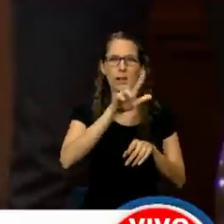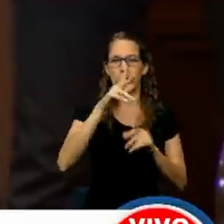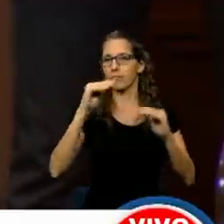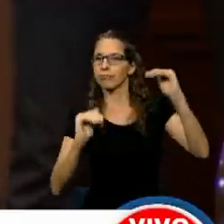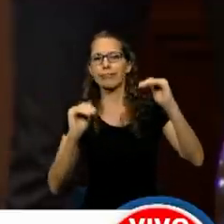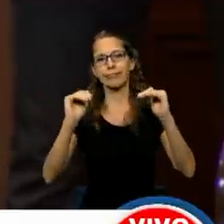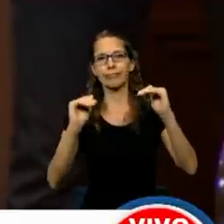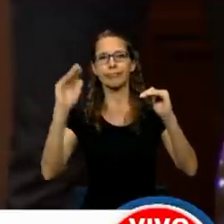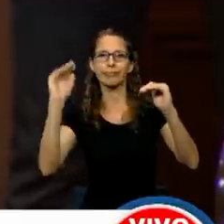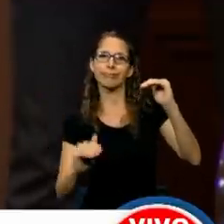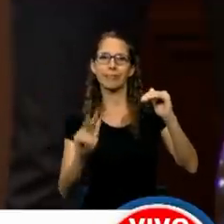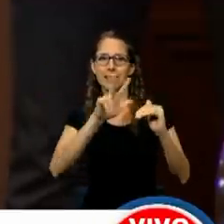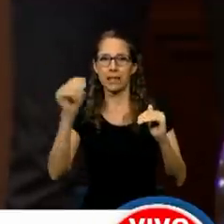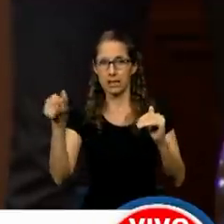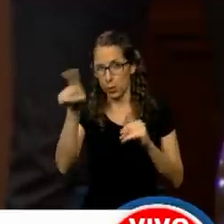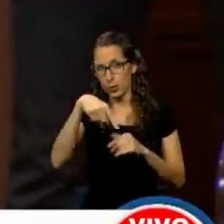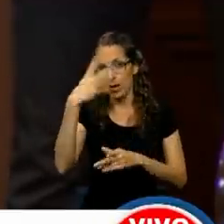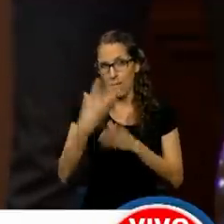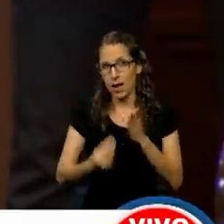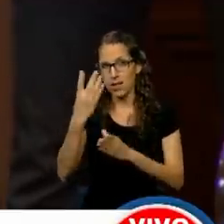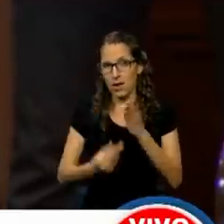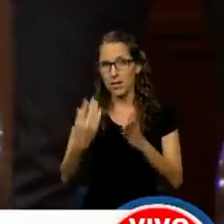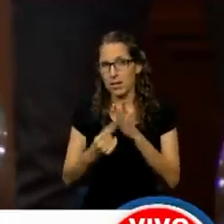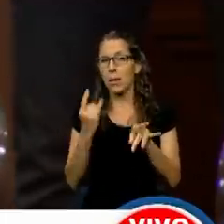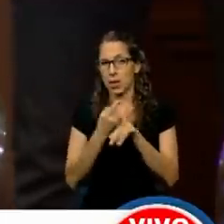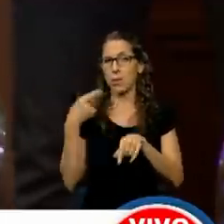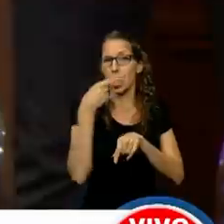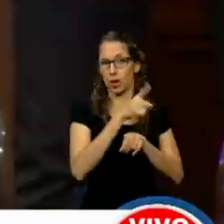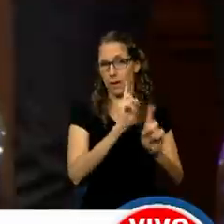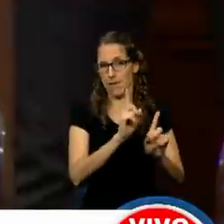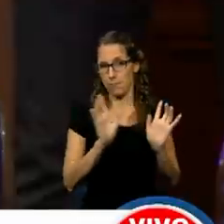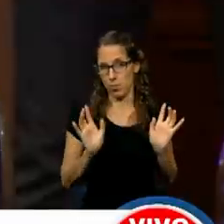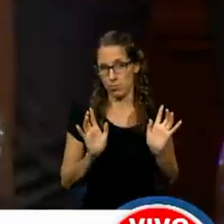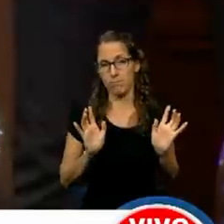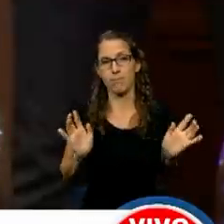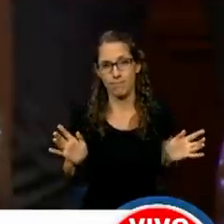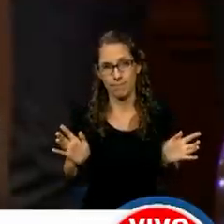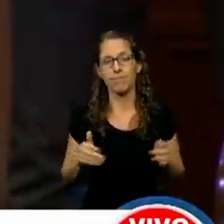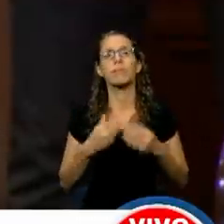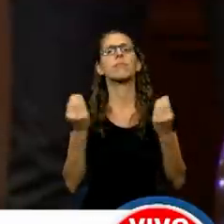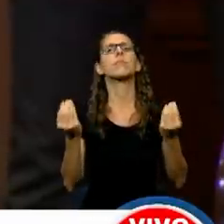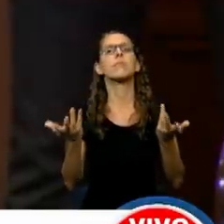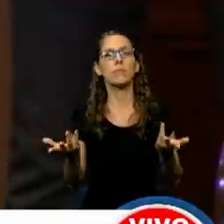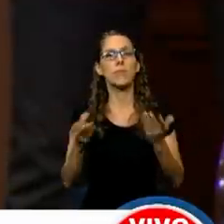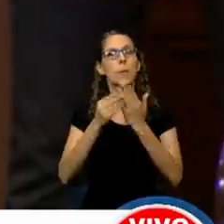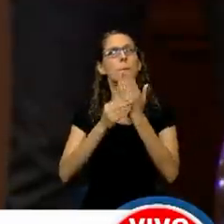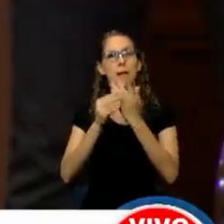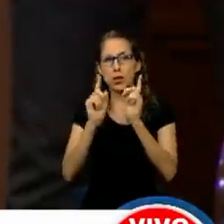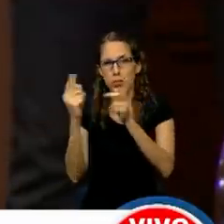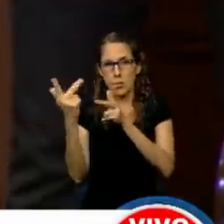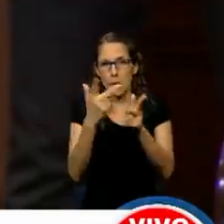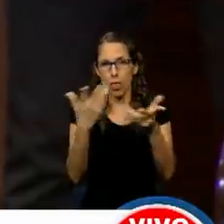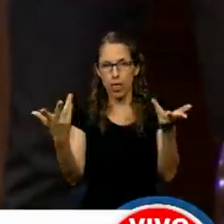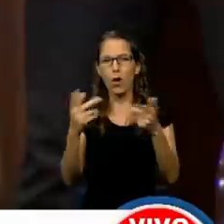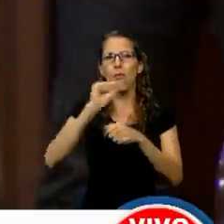puntos fue la inflación siempre se equivocan para el mismo lado entonces qué es lo que está pasando el ministro ha reconocido que la inflación